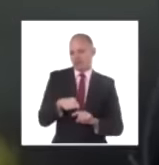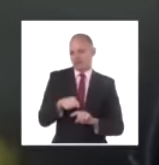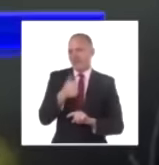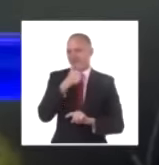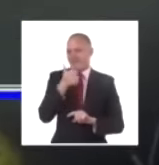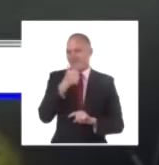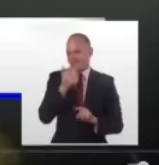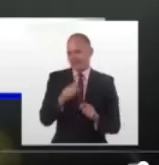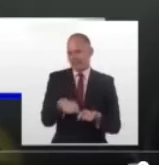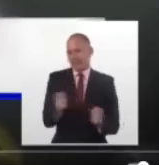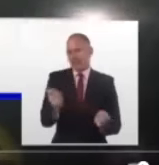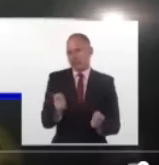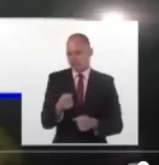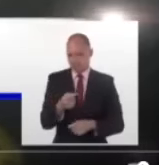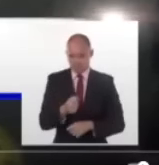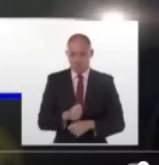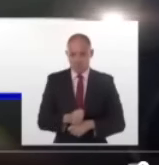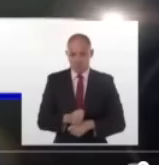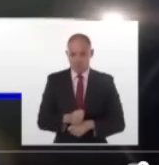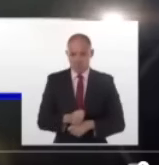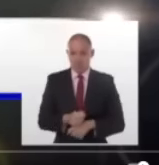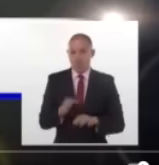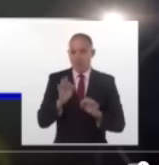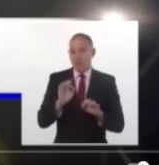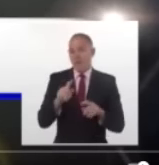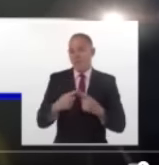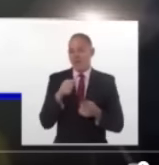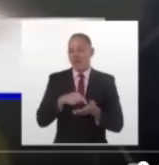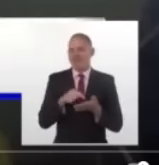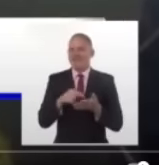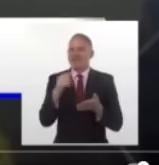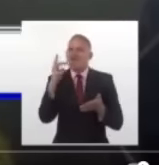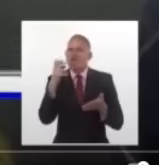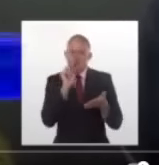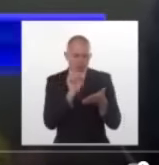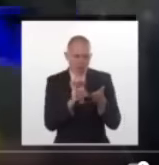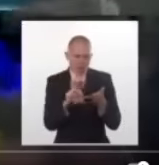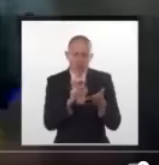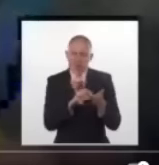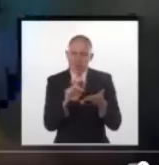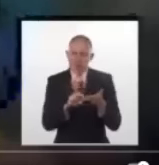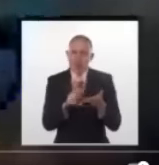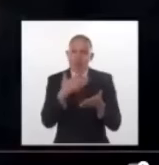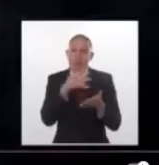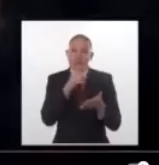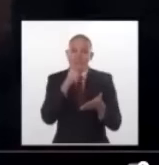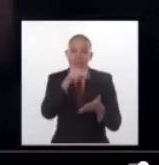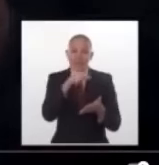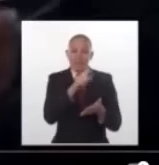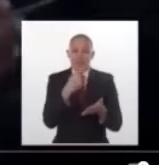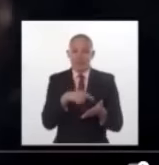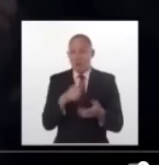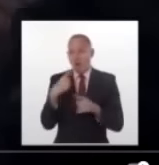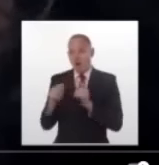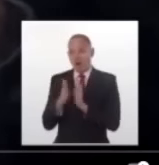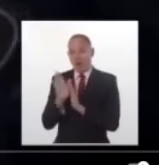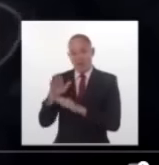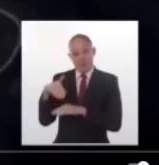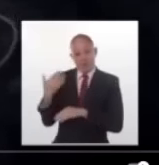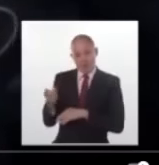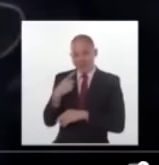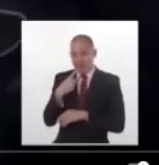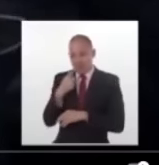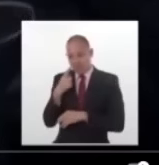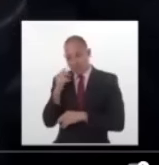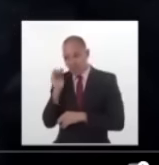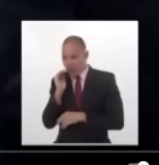de que los cómplices de aquí le daban el número y venían con el mismo sello y se volvía a poner el mismo sello, cosa